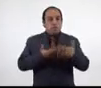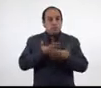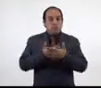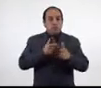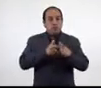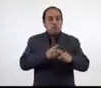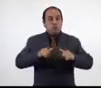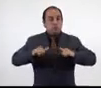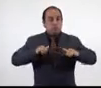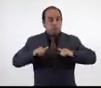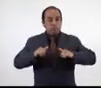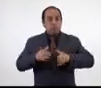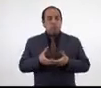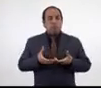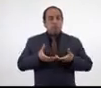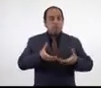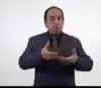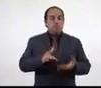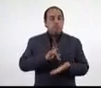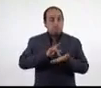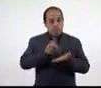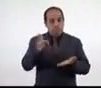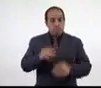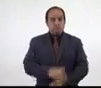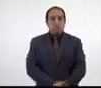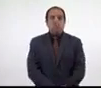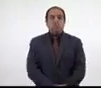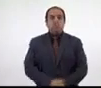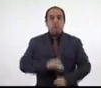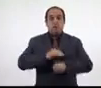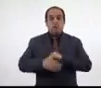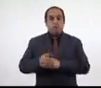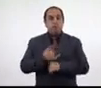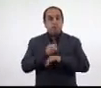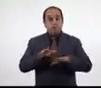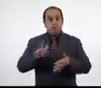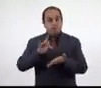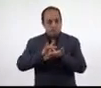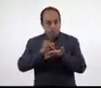esta mapa de ruta. Muchas gracias. Concluimos con el informe. Muchas gracias.